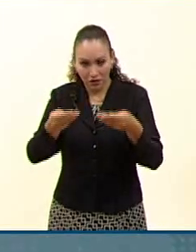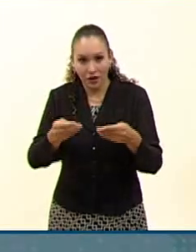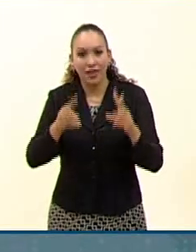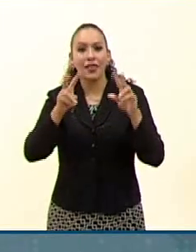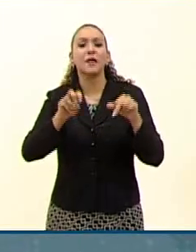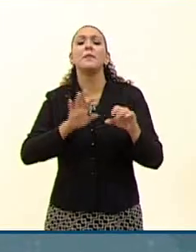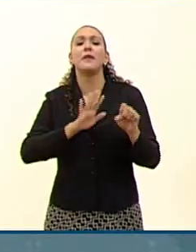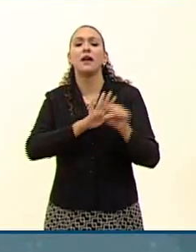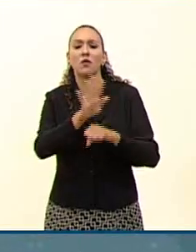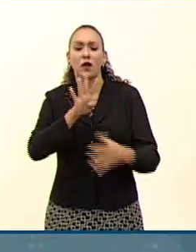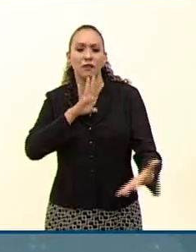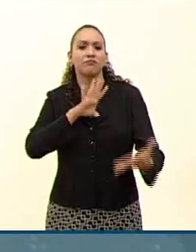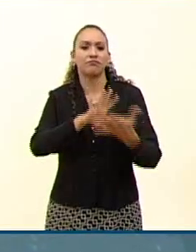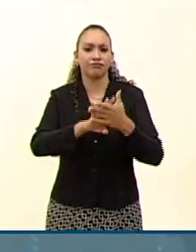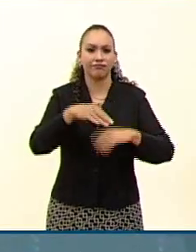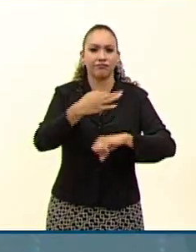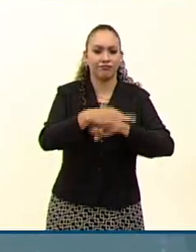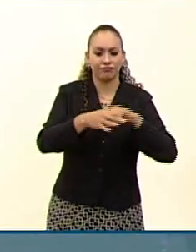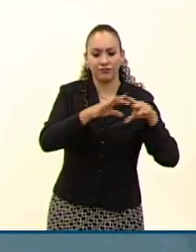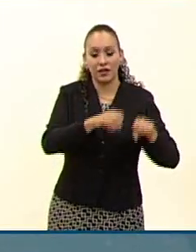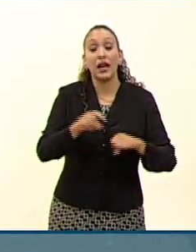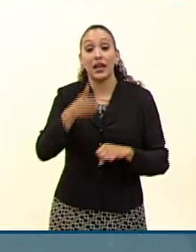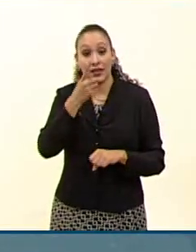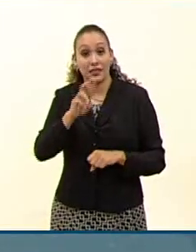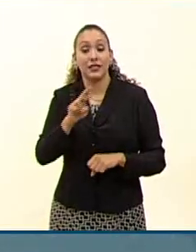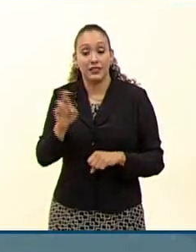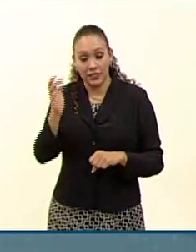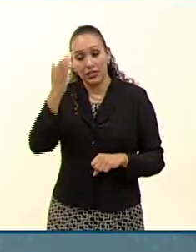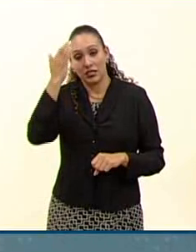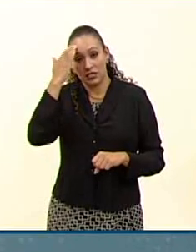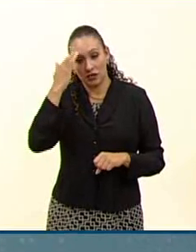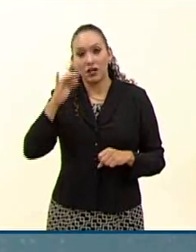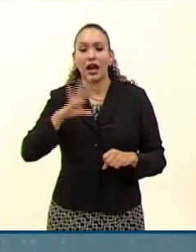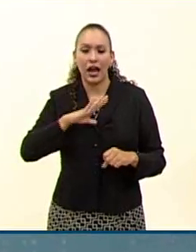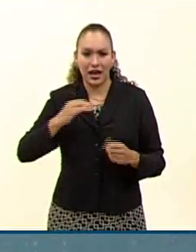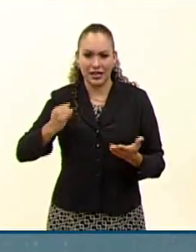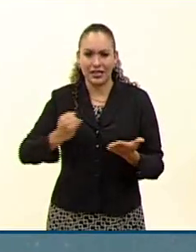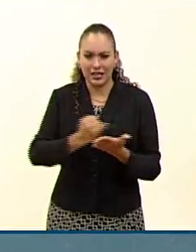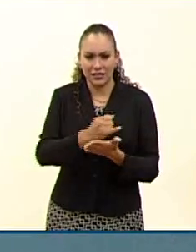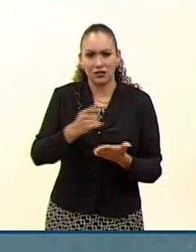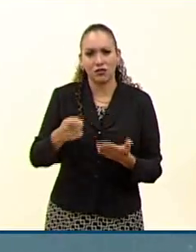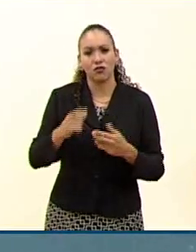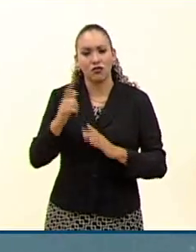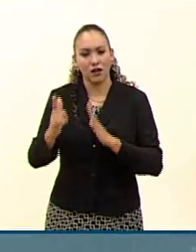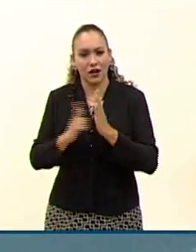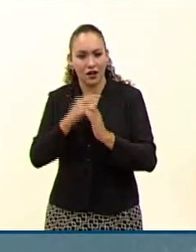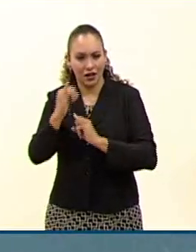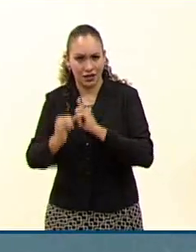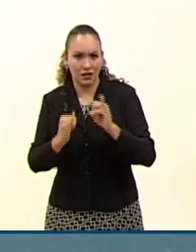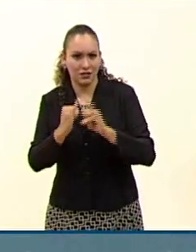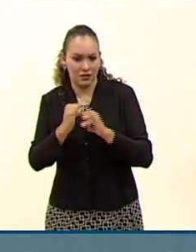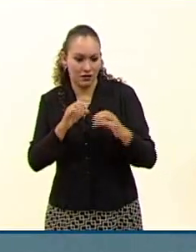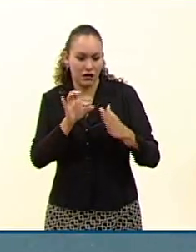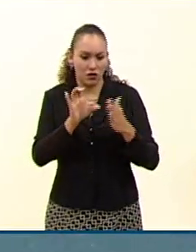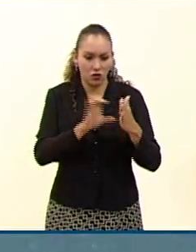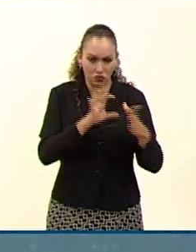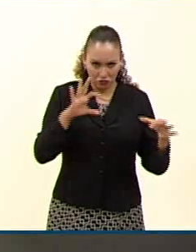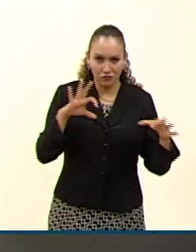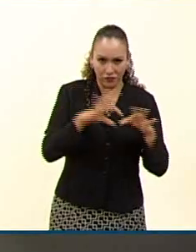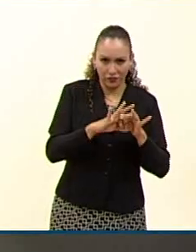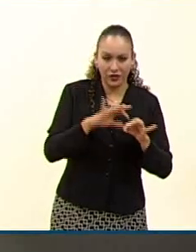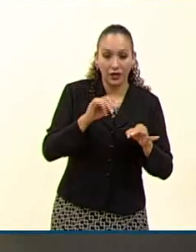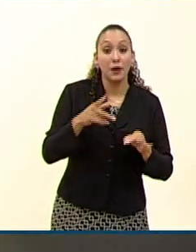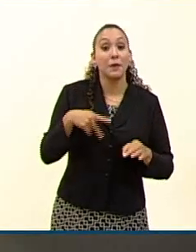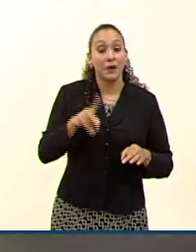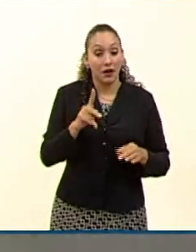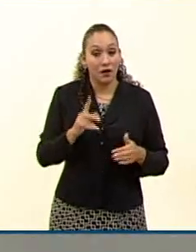prisión preventiva oficiosa, en la que reconocen que si bien las resoluciones de la Corte Interamericana son vinculantes, piden no acatar el